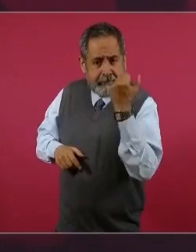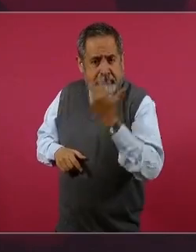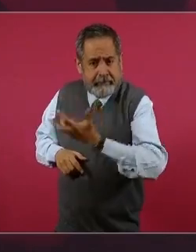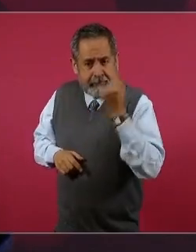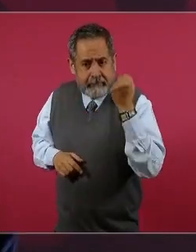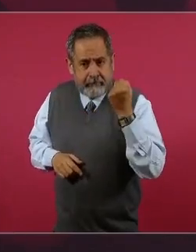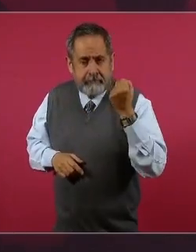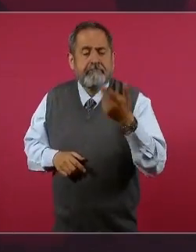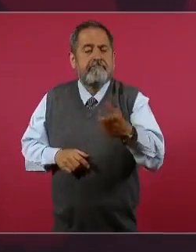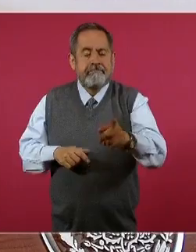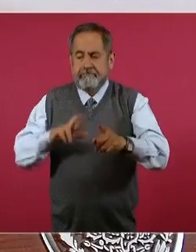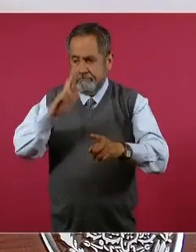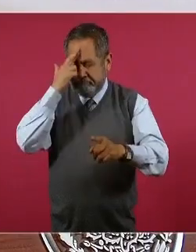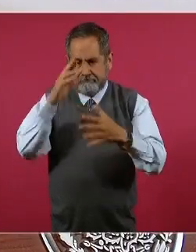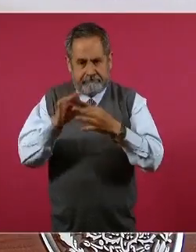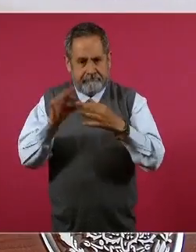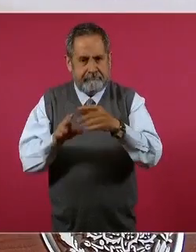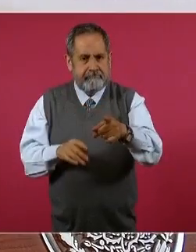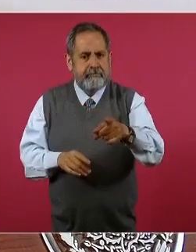Me acuerdo que